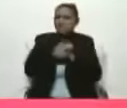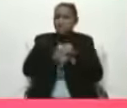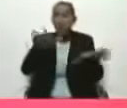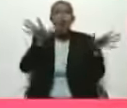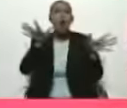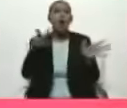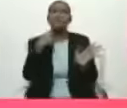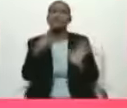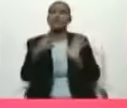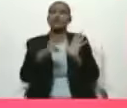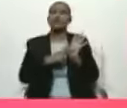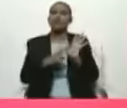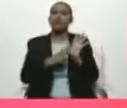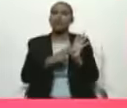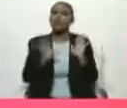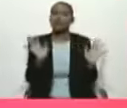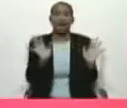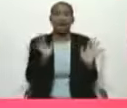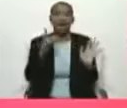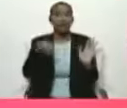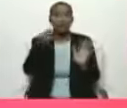news, pero ya eso corrió.